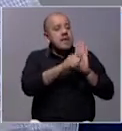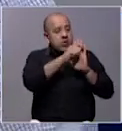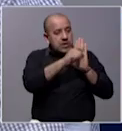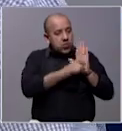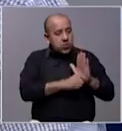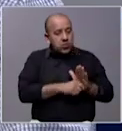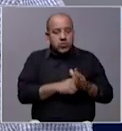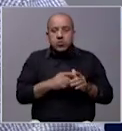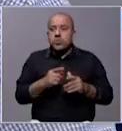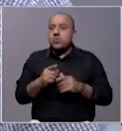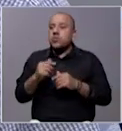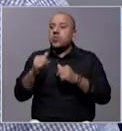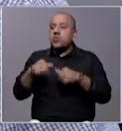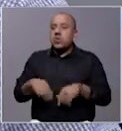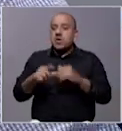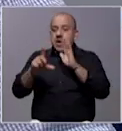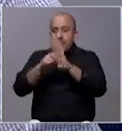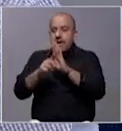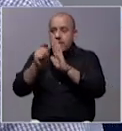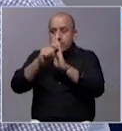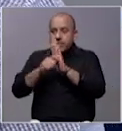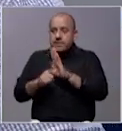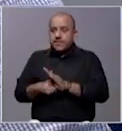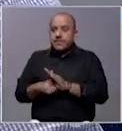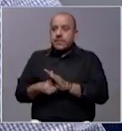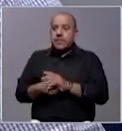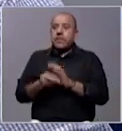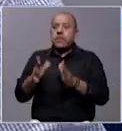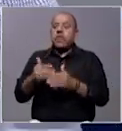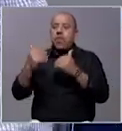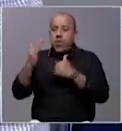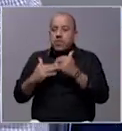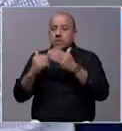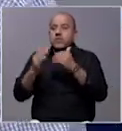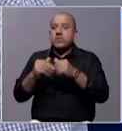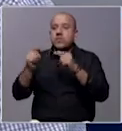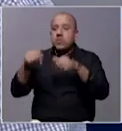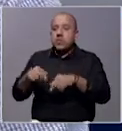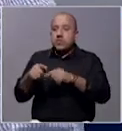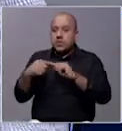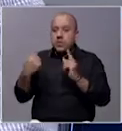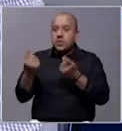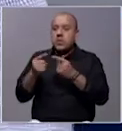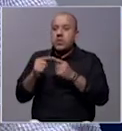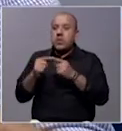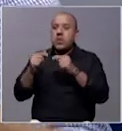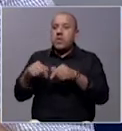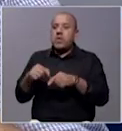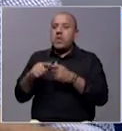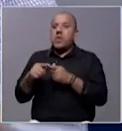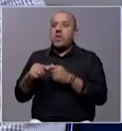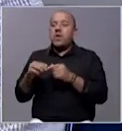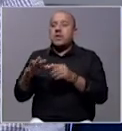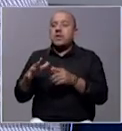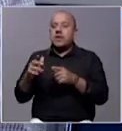la ley es un articulado que se va a conformar oa construir con estos contenidos es decir a estos contenidos se le